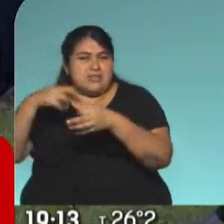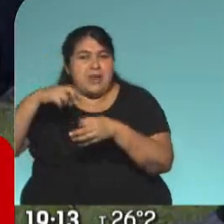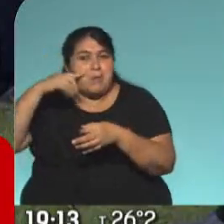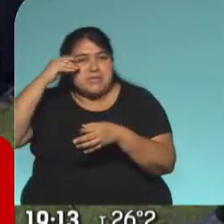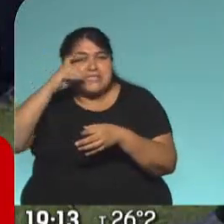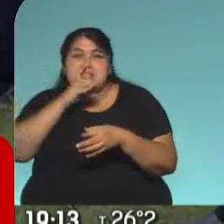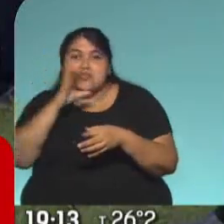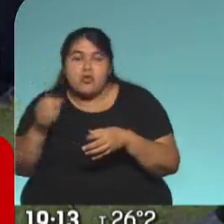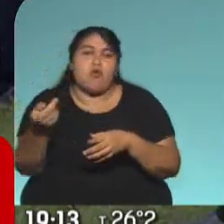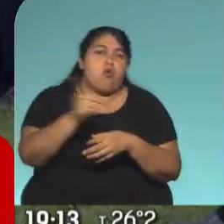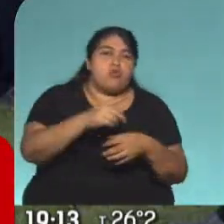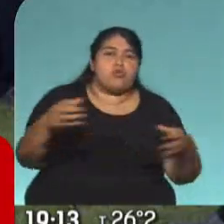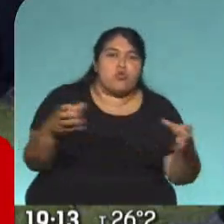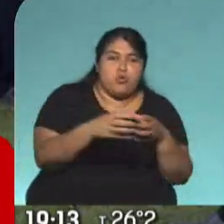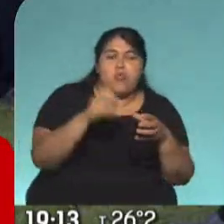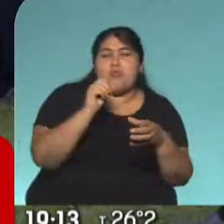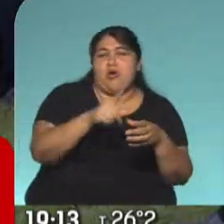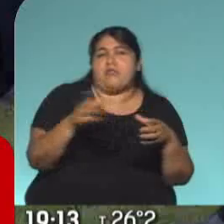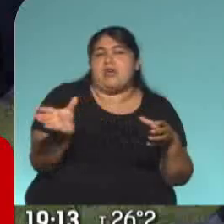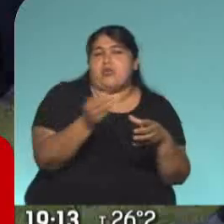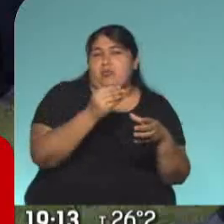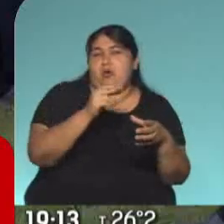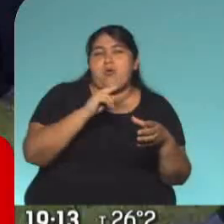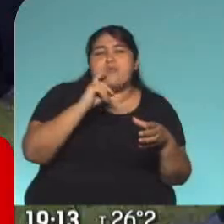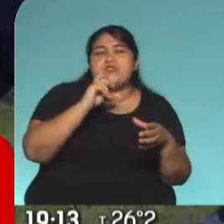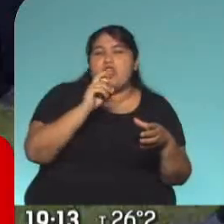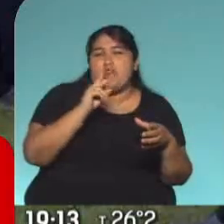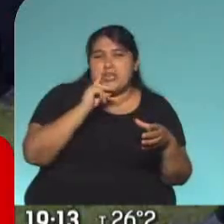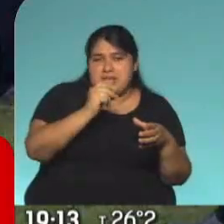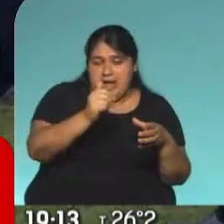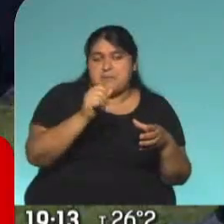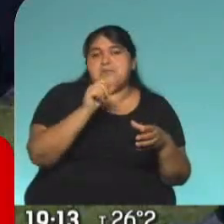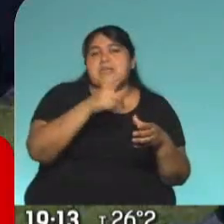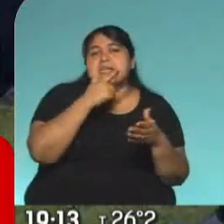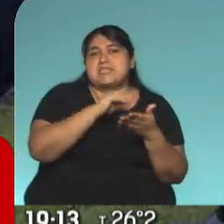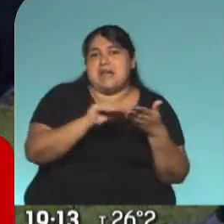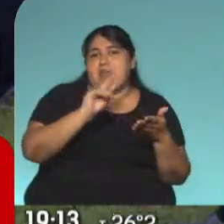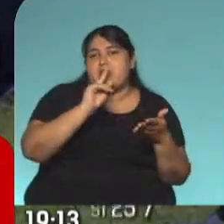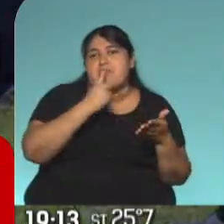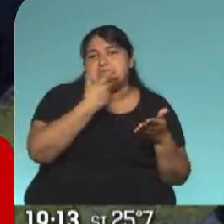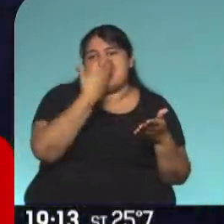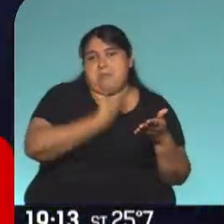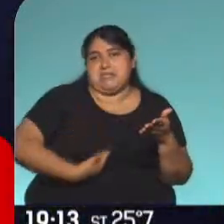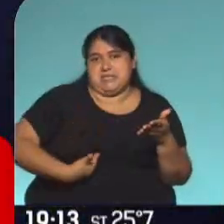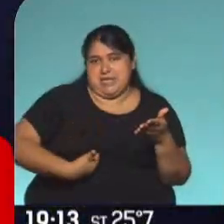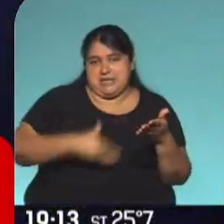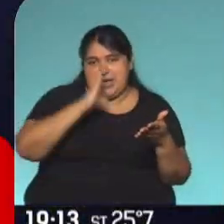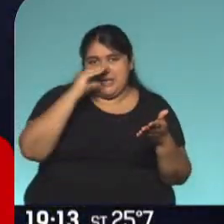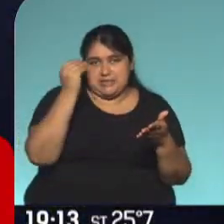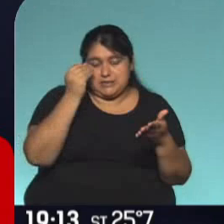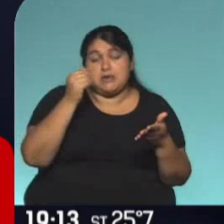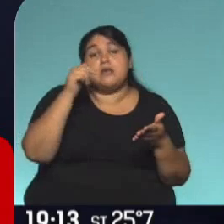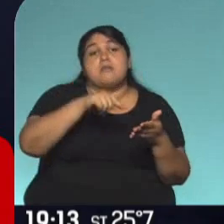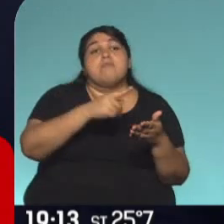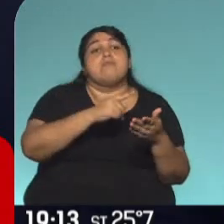el otro lado el bloque del Frente para la Victoria que conducía la entonces senadora, hoy vicepresidenta Cristina Fernández de Kirchner. Bueno, cuando